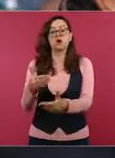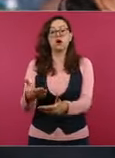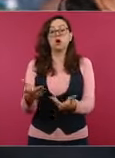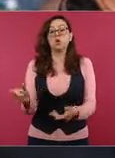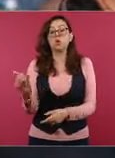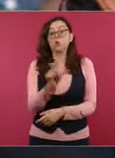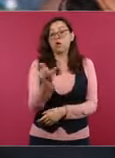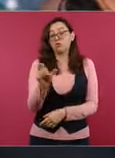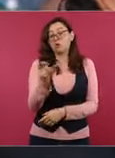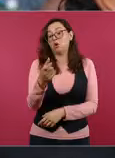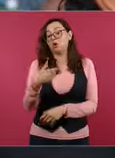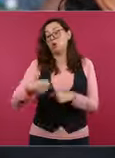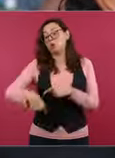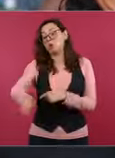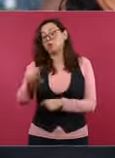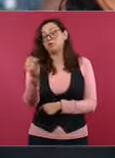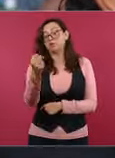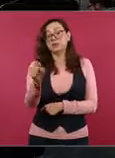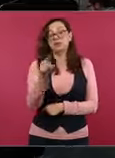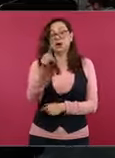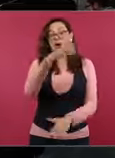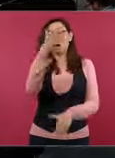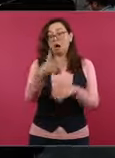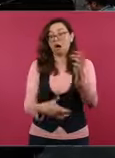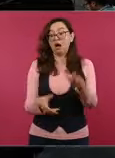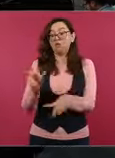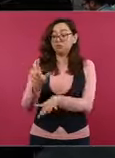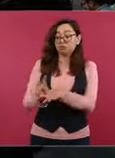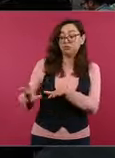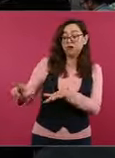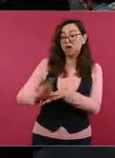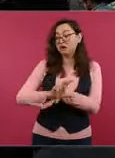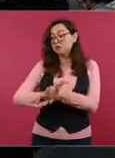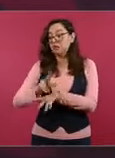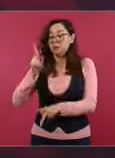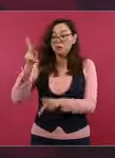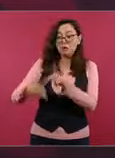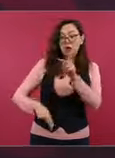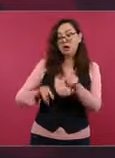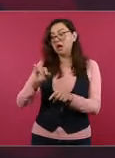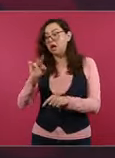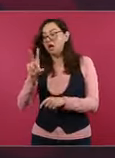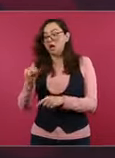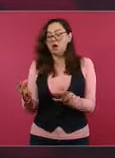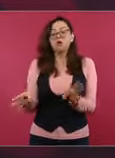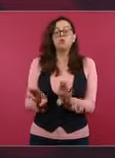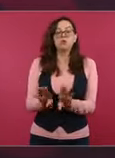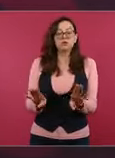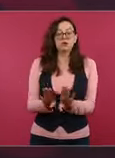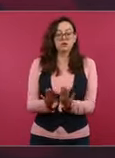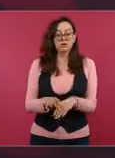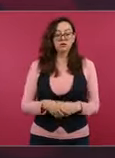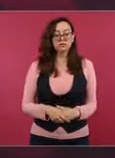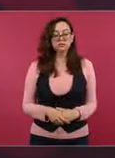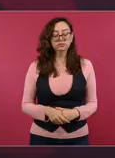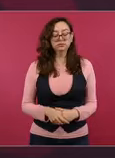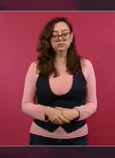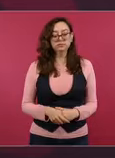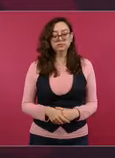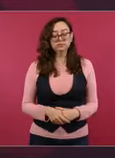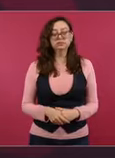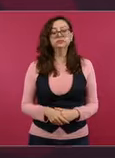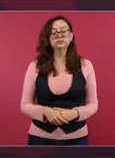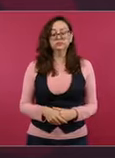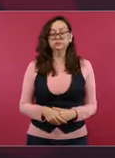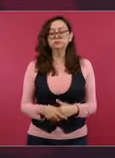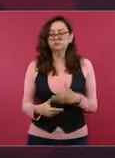una vez que finalice su sexenio. Bueno, va avanzando muy bien esta semana. Este fin